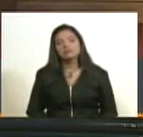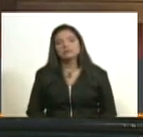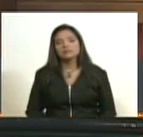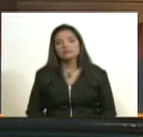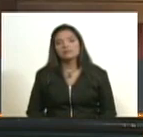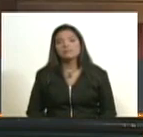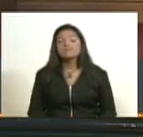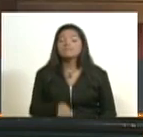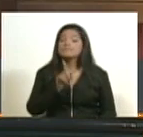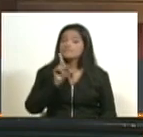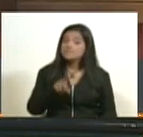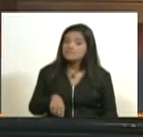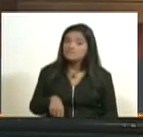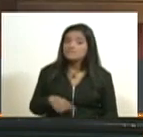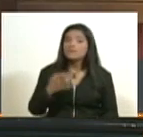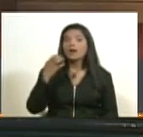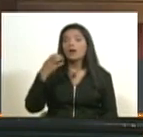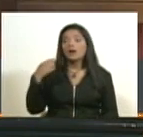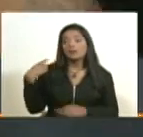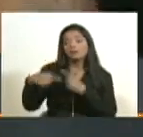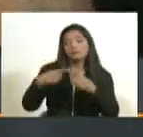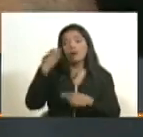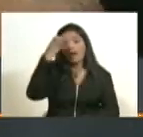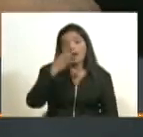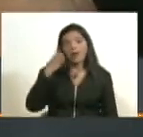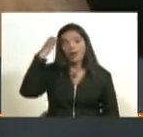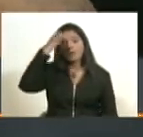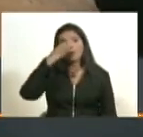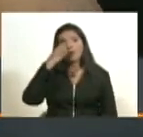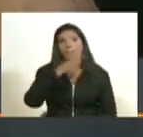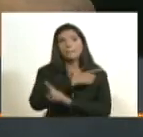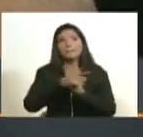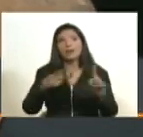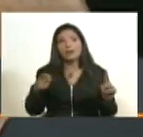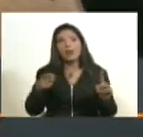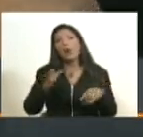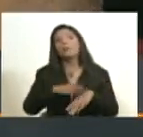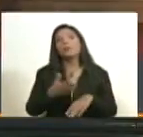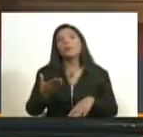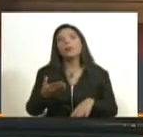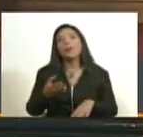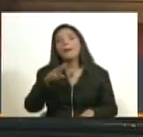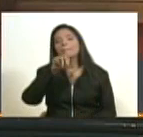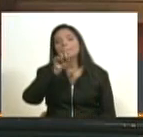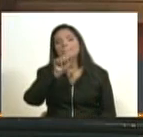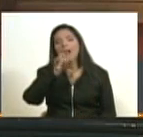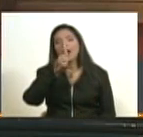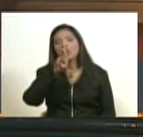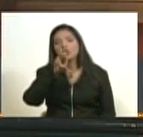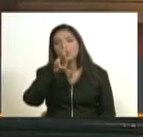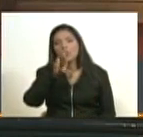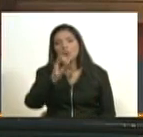Y también eurodescendiente, ¿no? Por el Maduro, de los judíos que vinieron